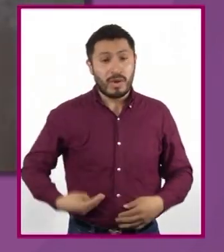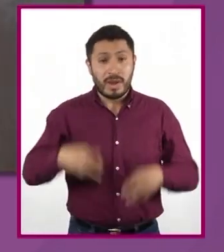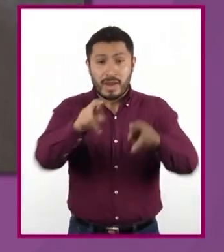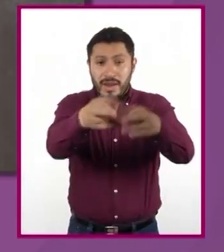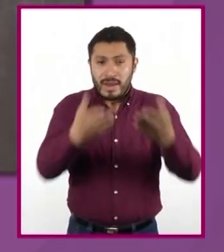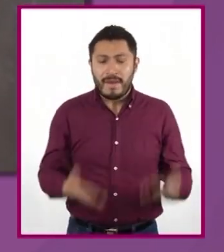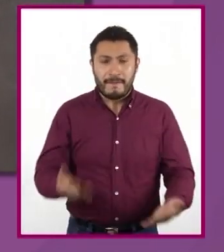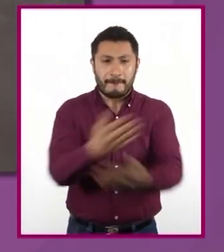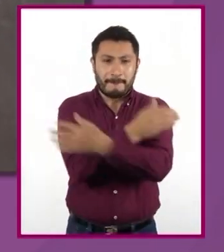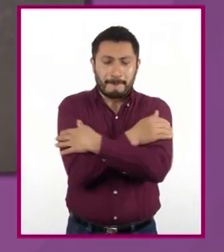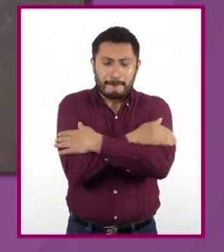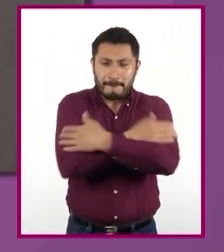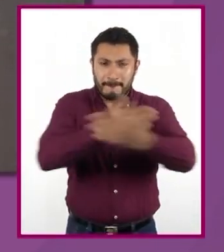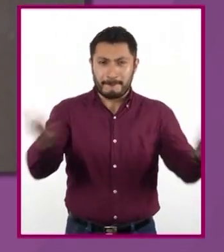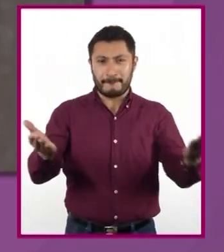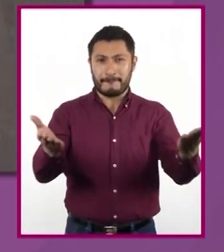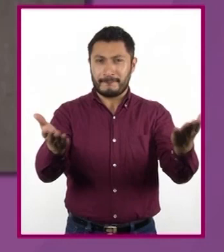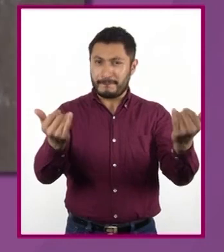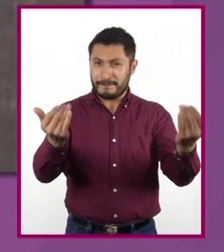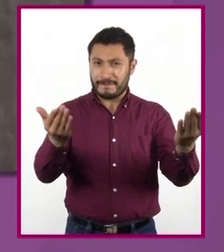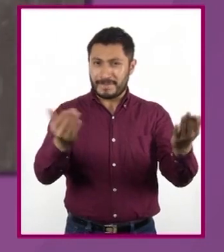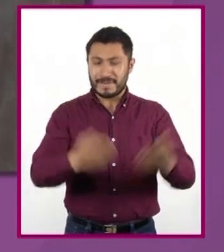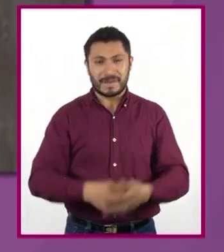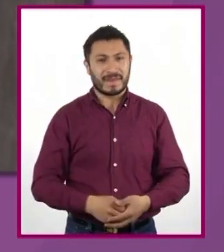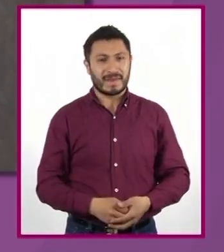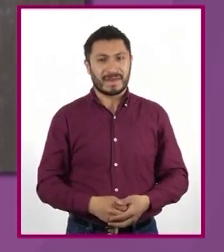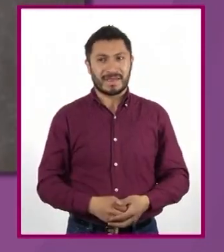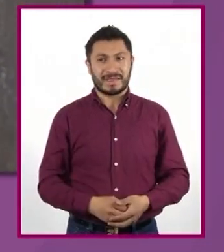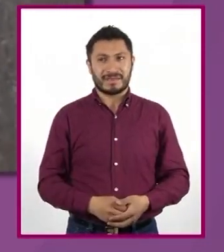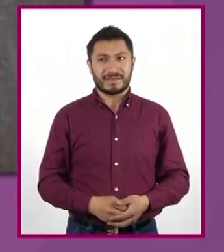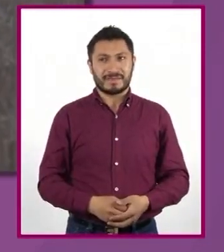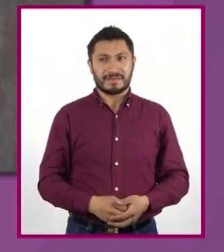reciben con los brazos abiertos.